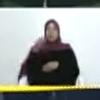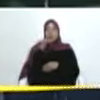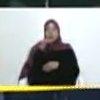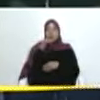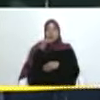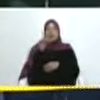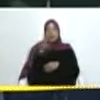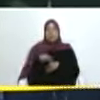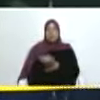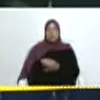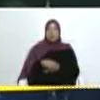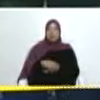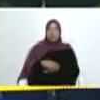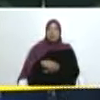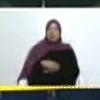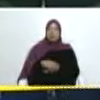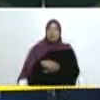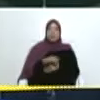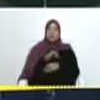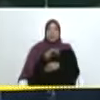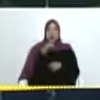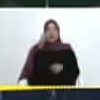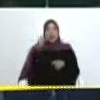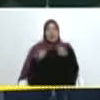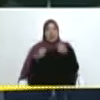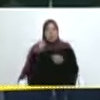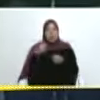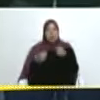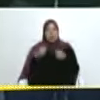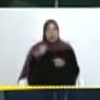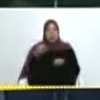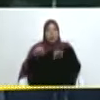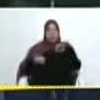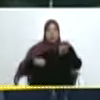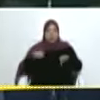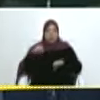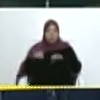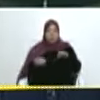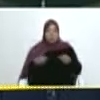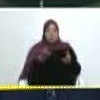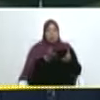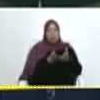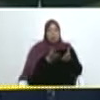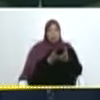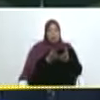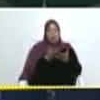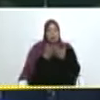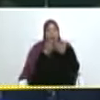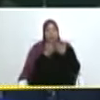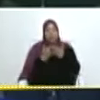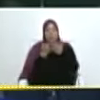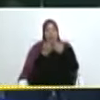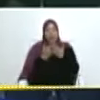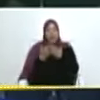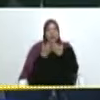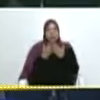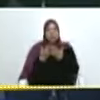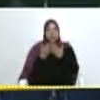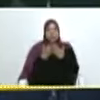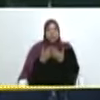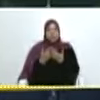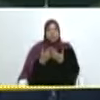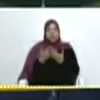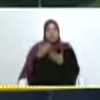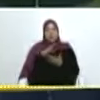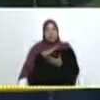señalando también sobre el medio de transporte. Una bicicleta para la escuela. Muy bien. Porque nosotros también tenemos que crear